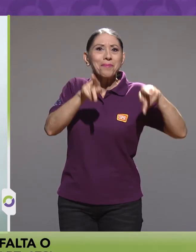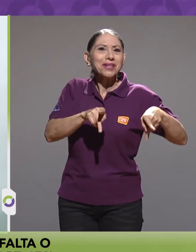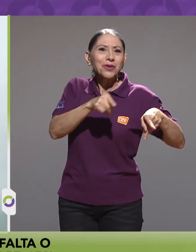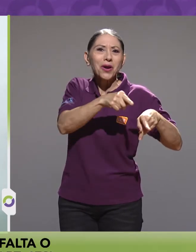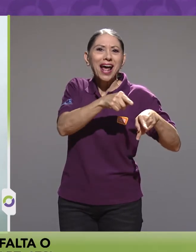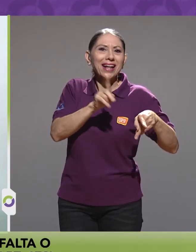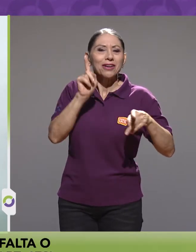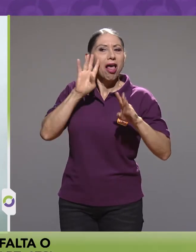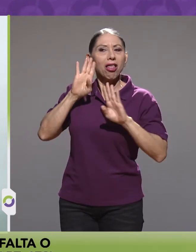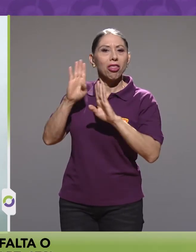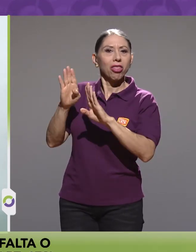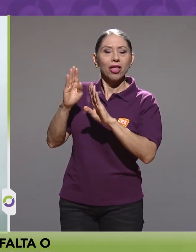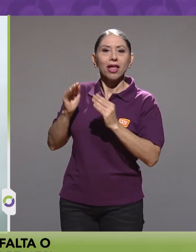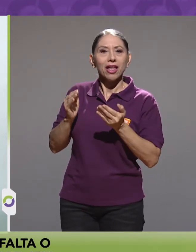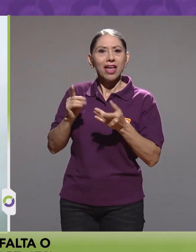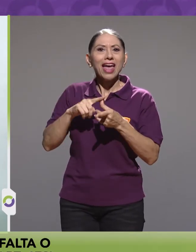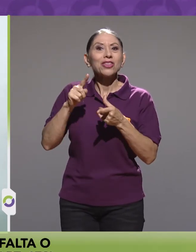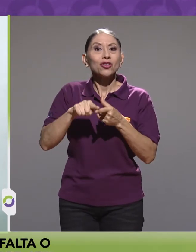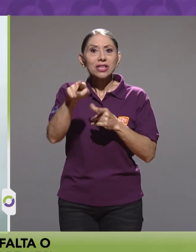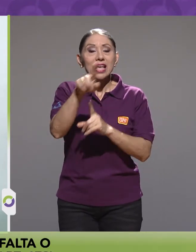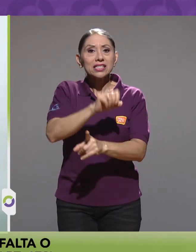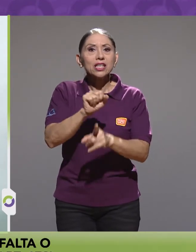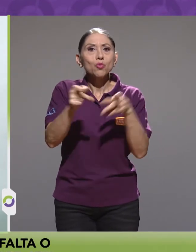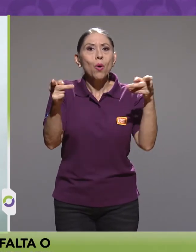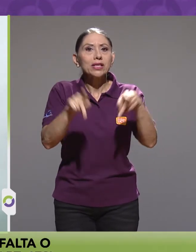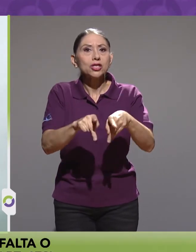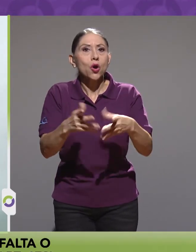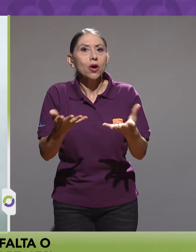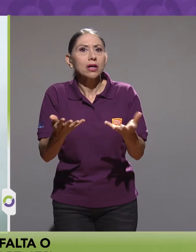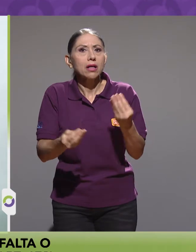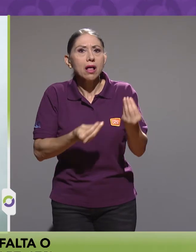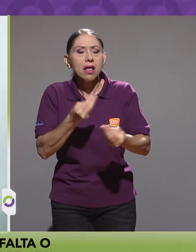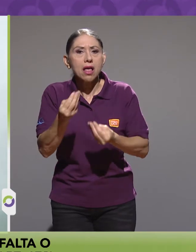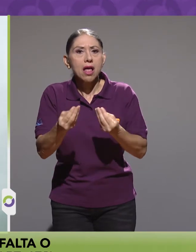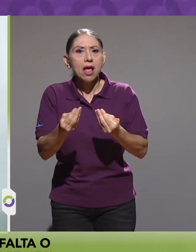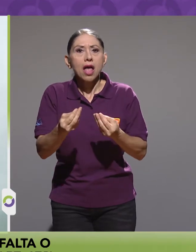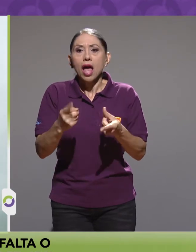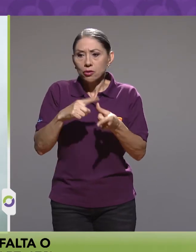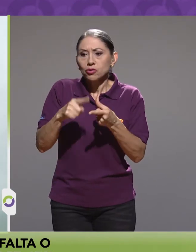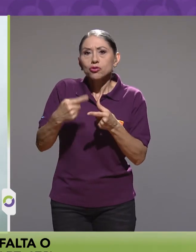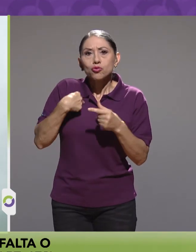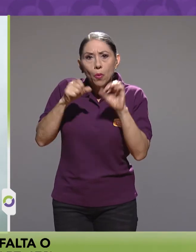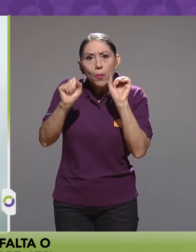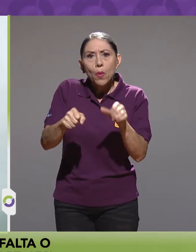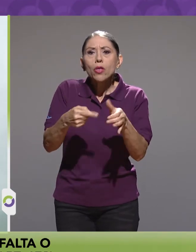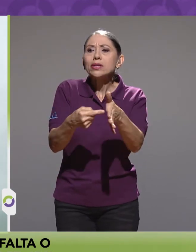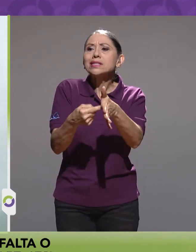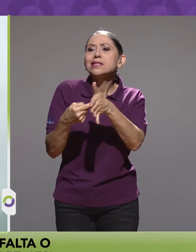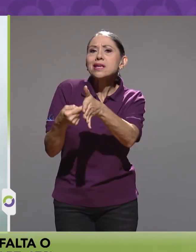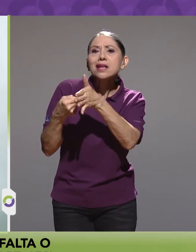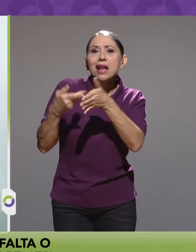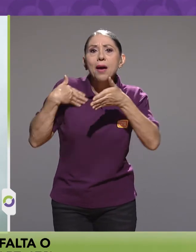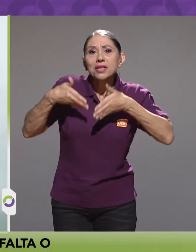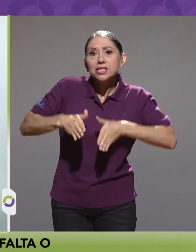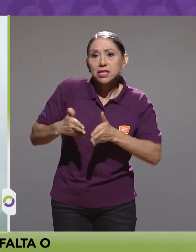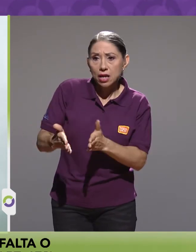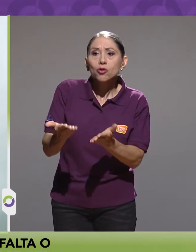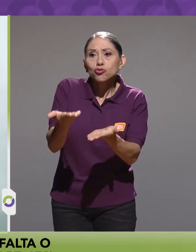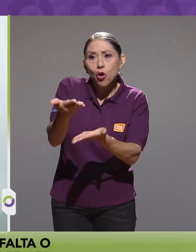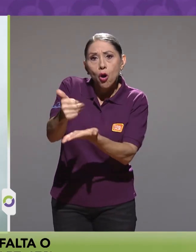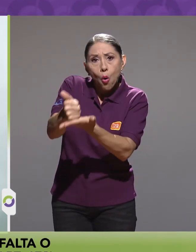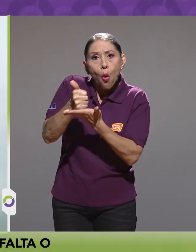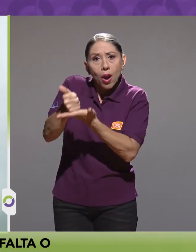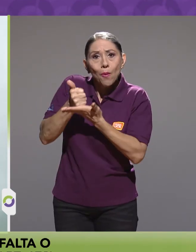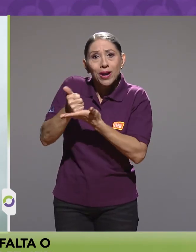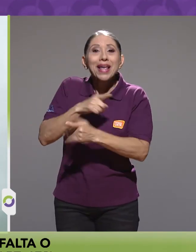establece una situación de indignidad, ¿verdad? Que se llama, que, o sea, yo puedo exigirle a mis hijos que me colaboren en mi